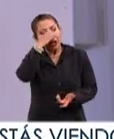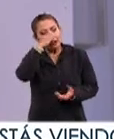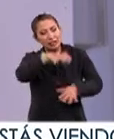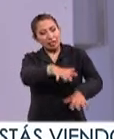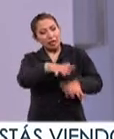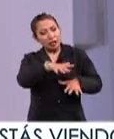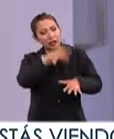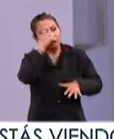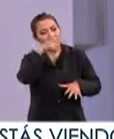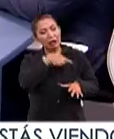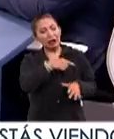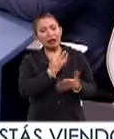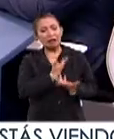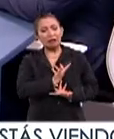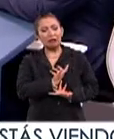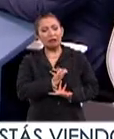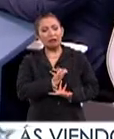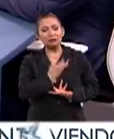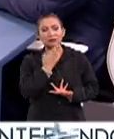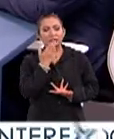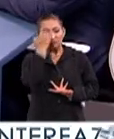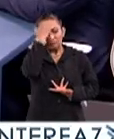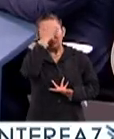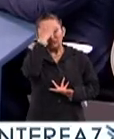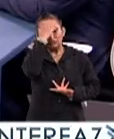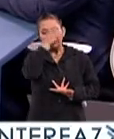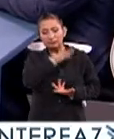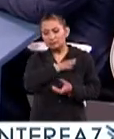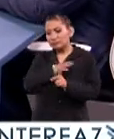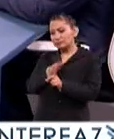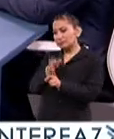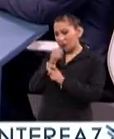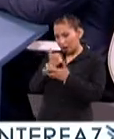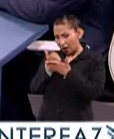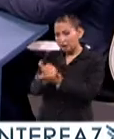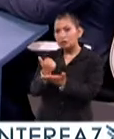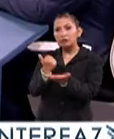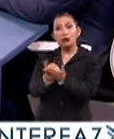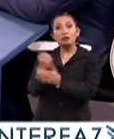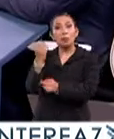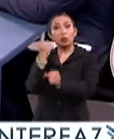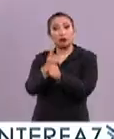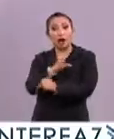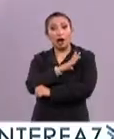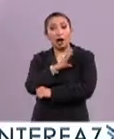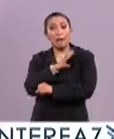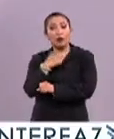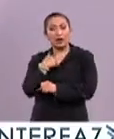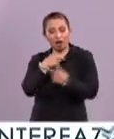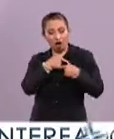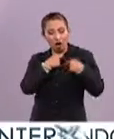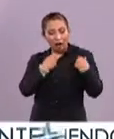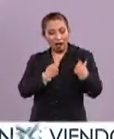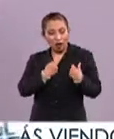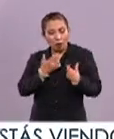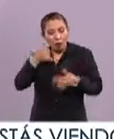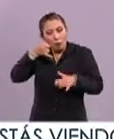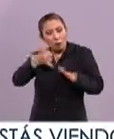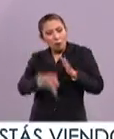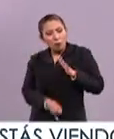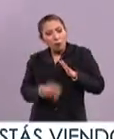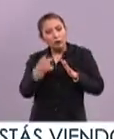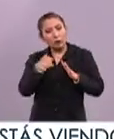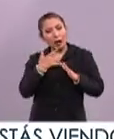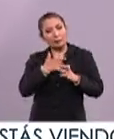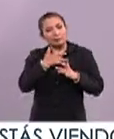fuertes y las enfocas para servir a los demás, pues obviamente surgen estos talentos y estas oportunidades porque nacen del corazón, del fondo del corazón. Yo creo